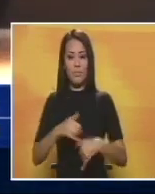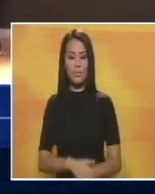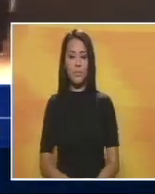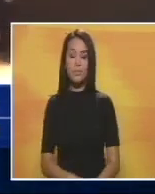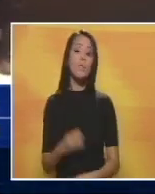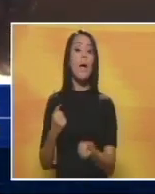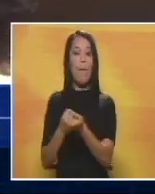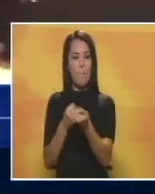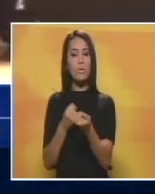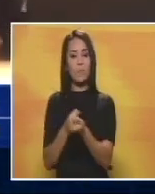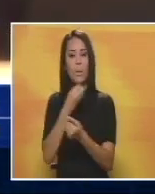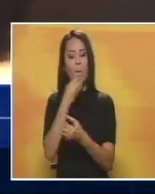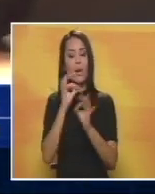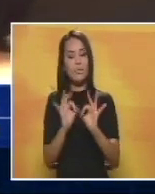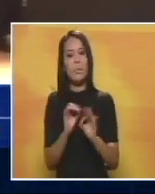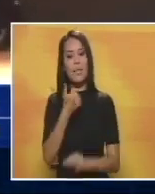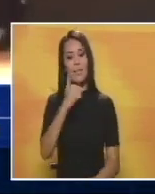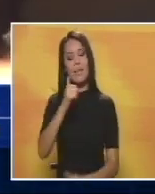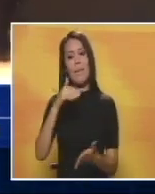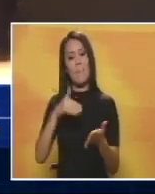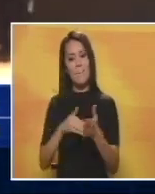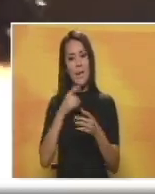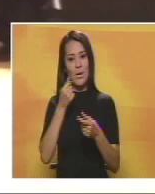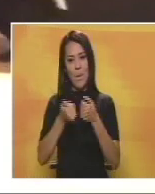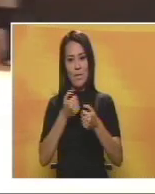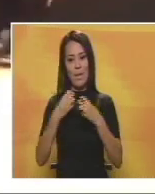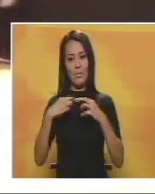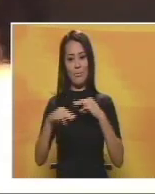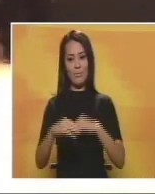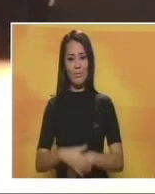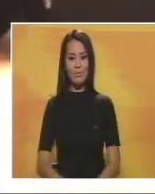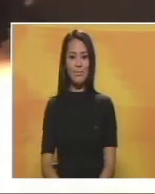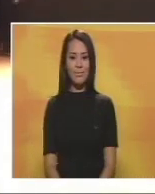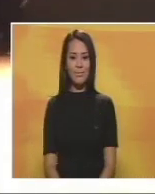la apoyaron con sus más de 10.000 comentarios.